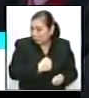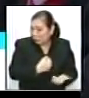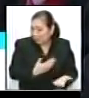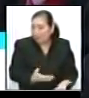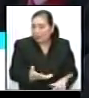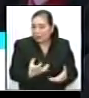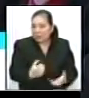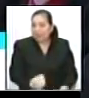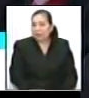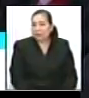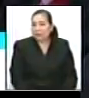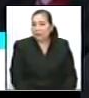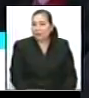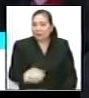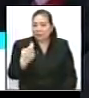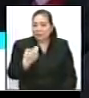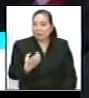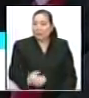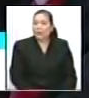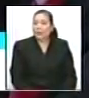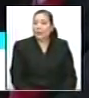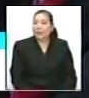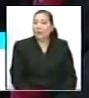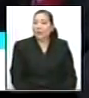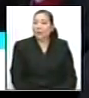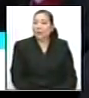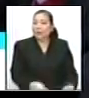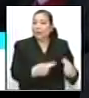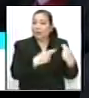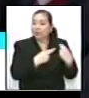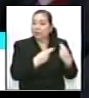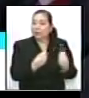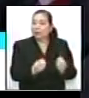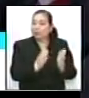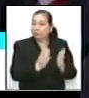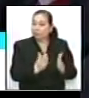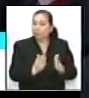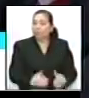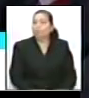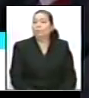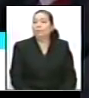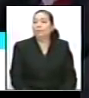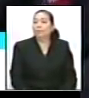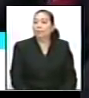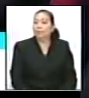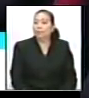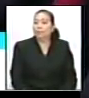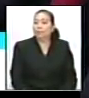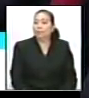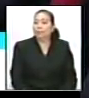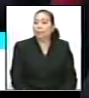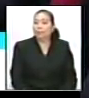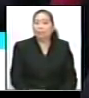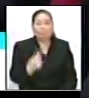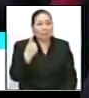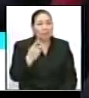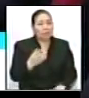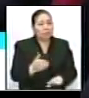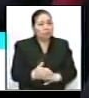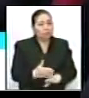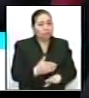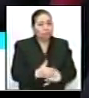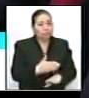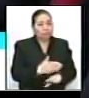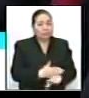no queremos hacer una política responsable, coherente, pensando en desarrollo? A